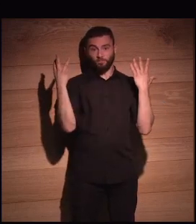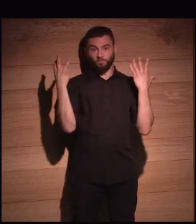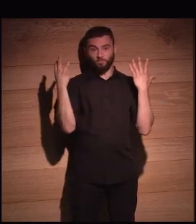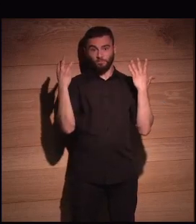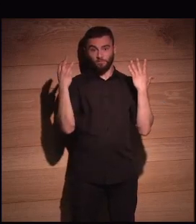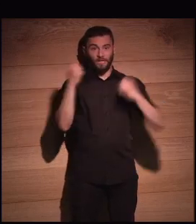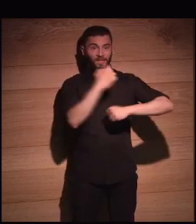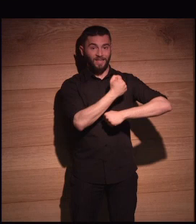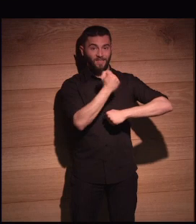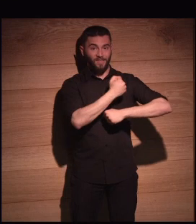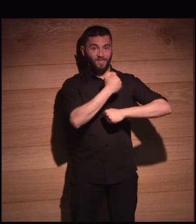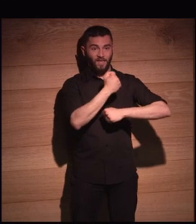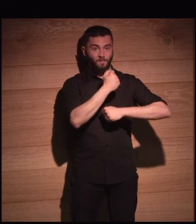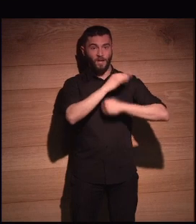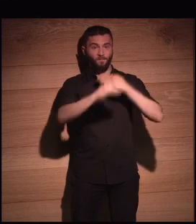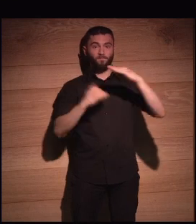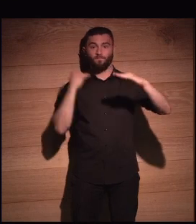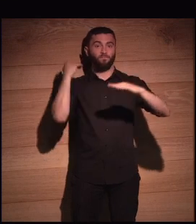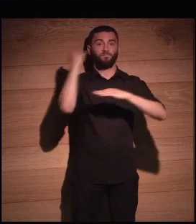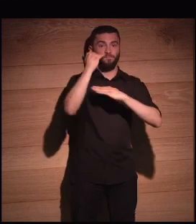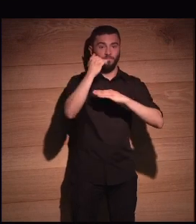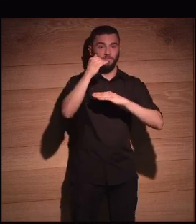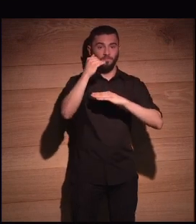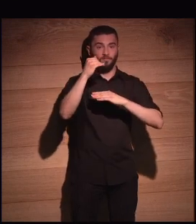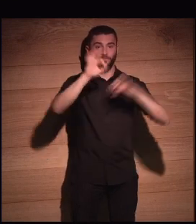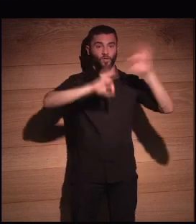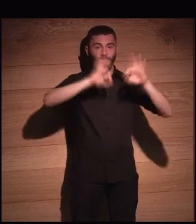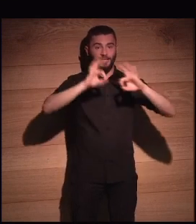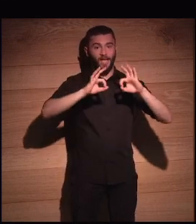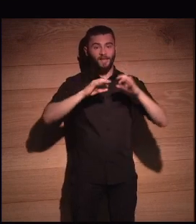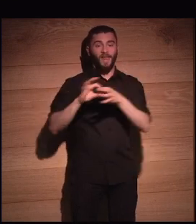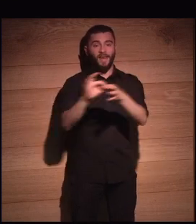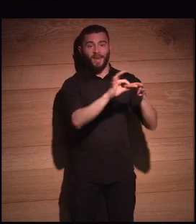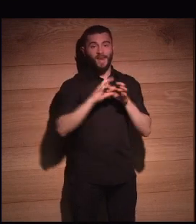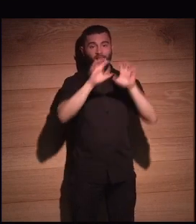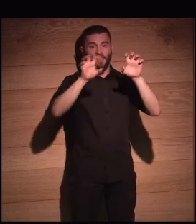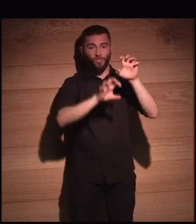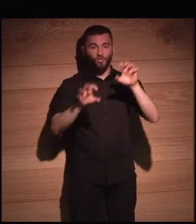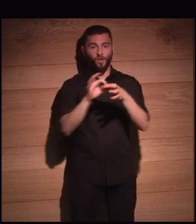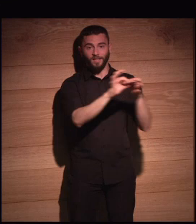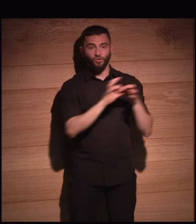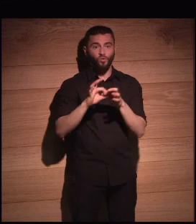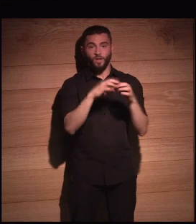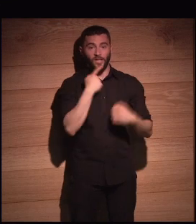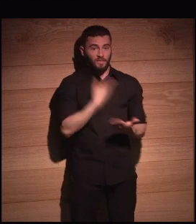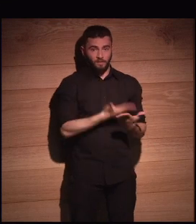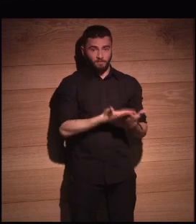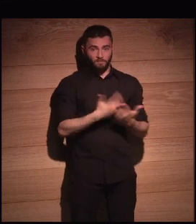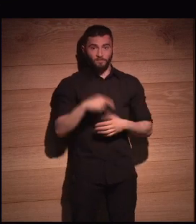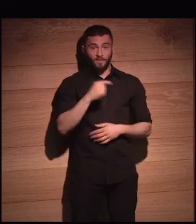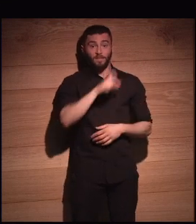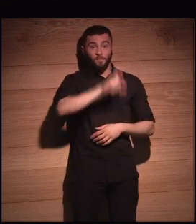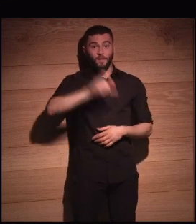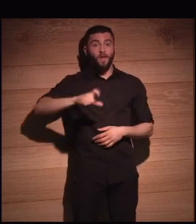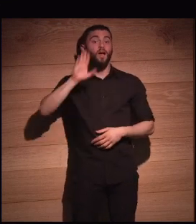50%, ¿vale? Según las estadísticas oficiales de Naciones Unidas. Y esa gente ahora está accediendo a Internet de